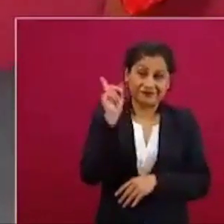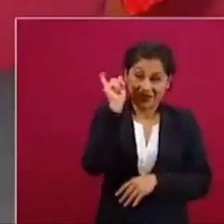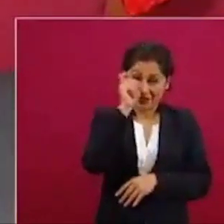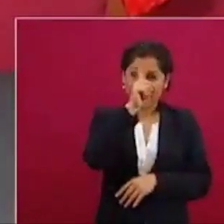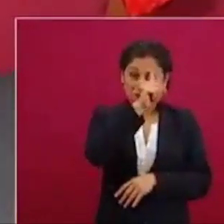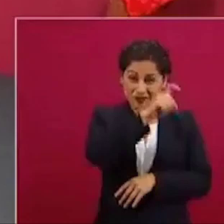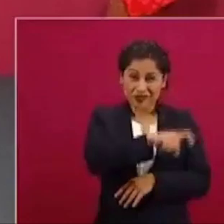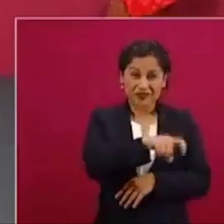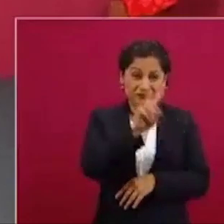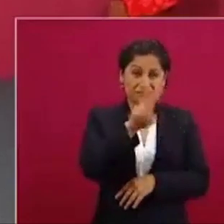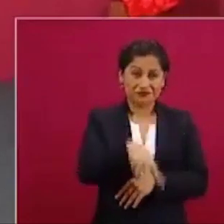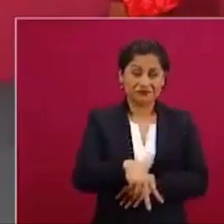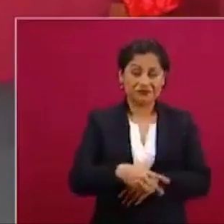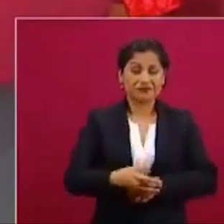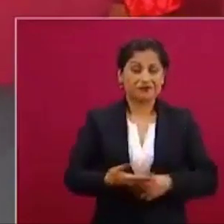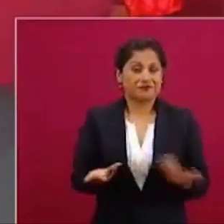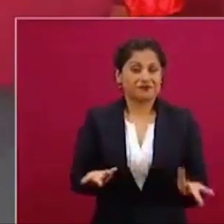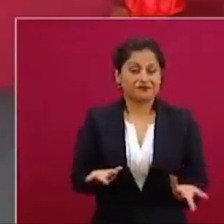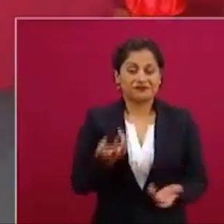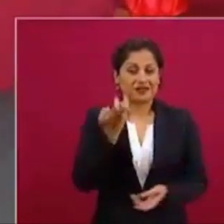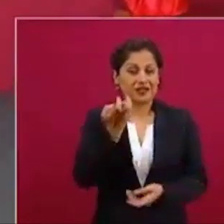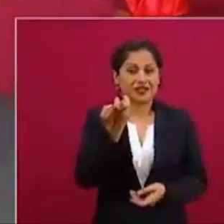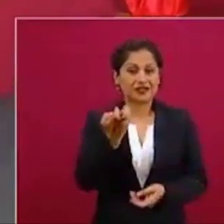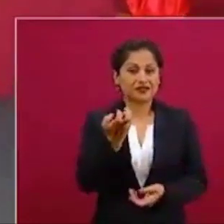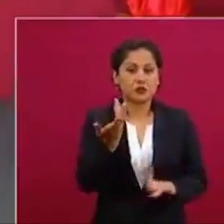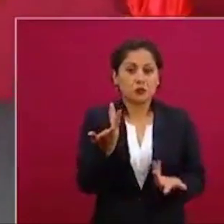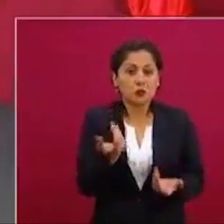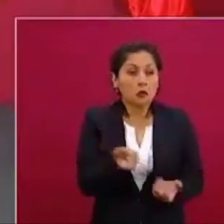es algo muy relativo,